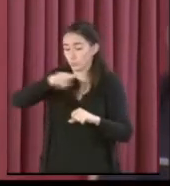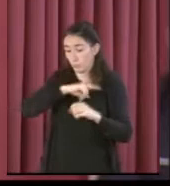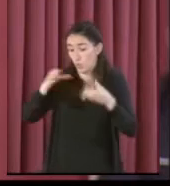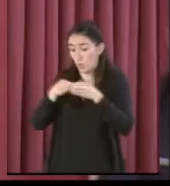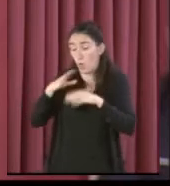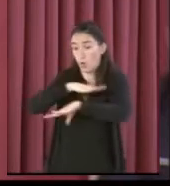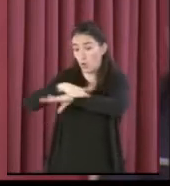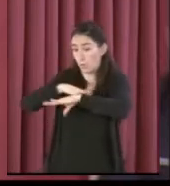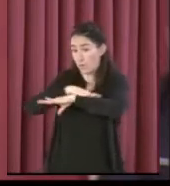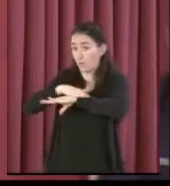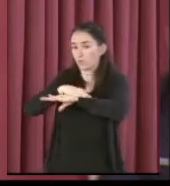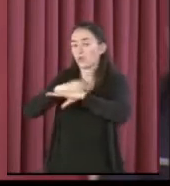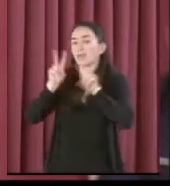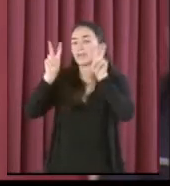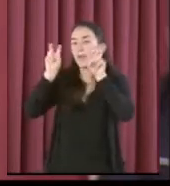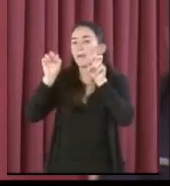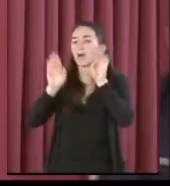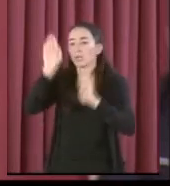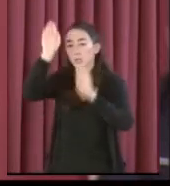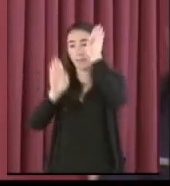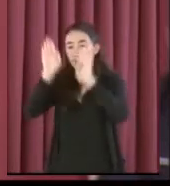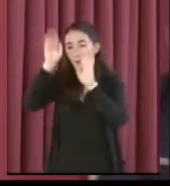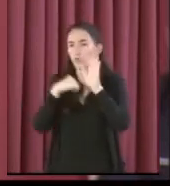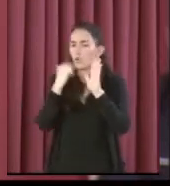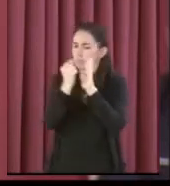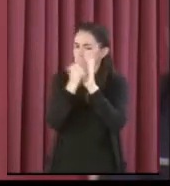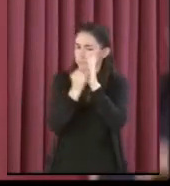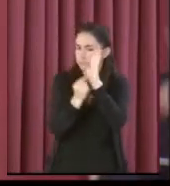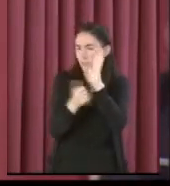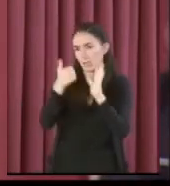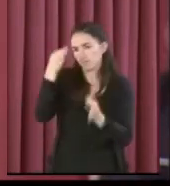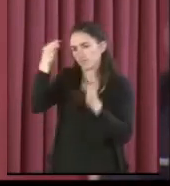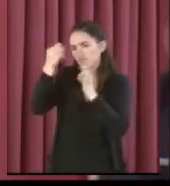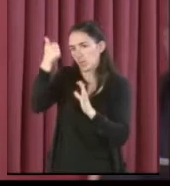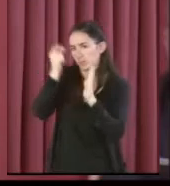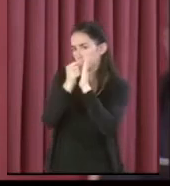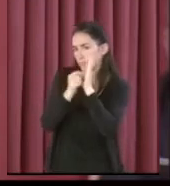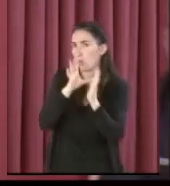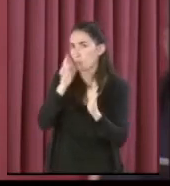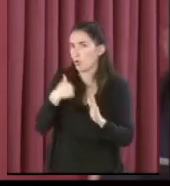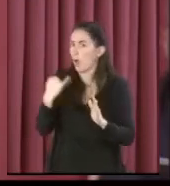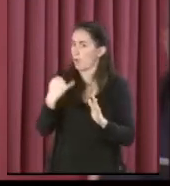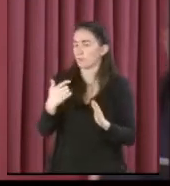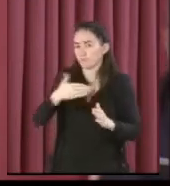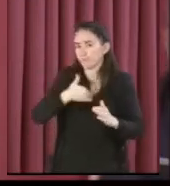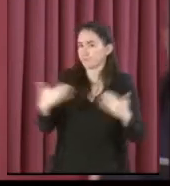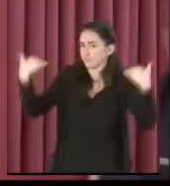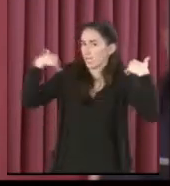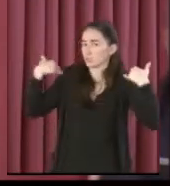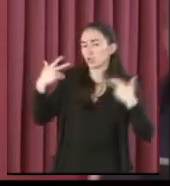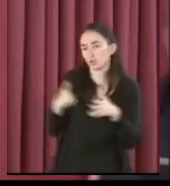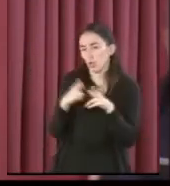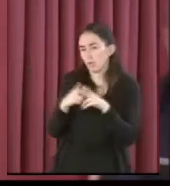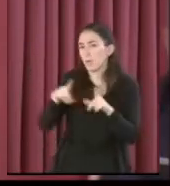la contratación, en los procesos de licitación, porque tenemos una responsabilidad social y un compromiso